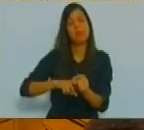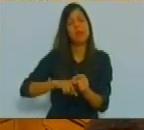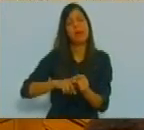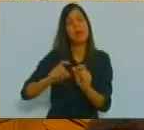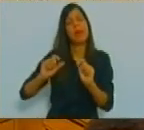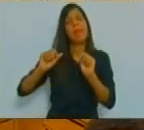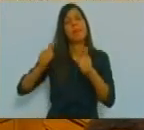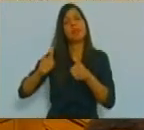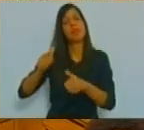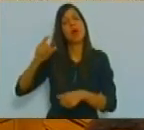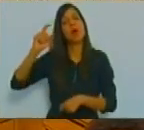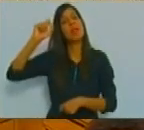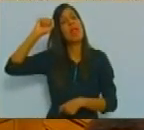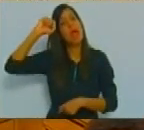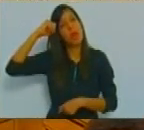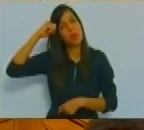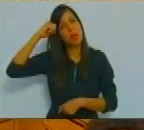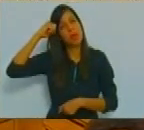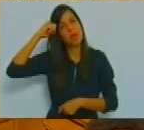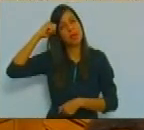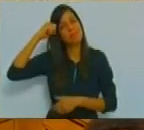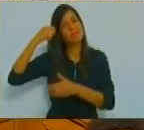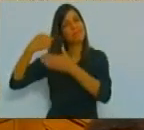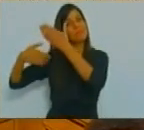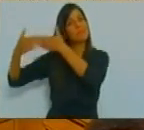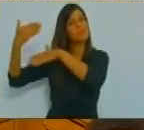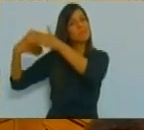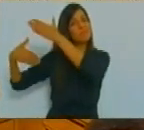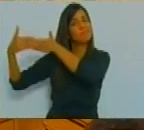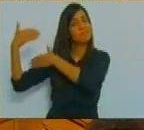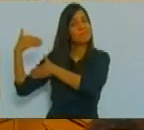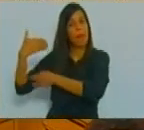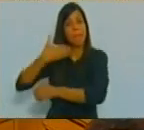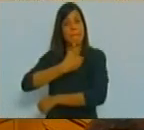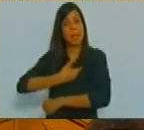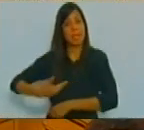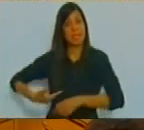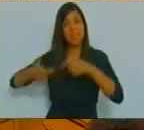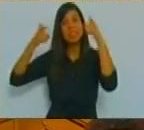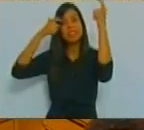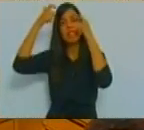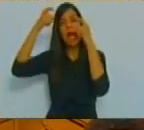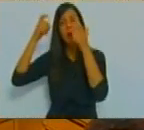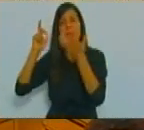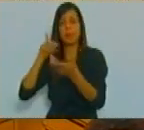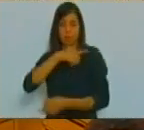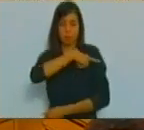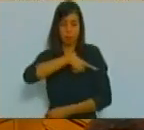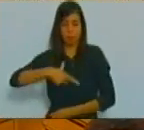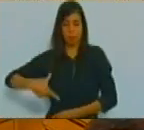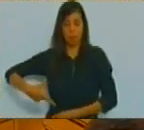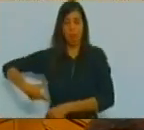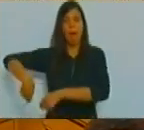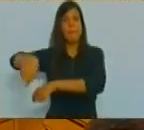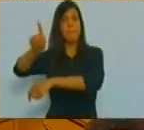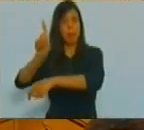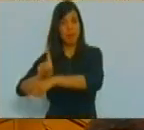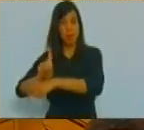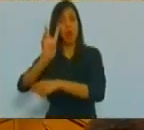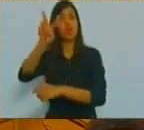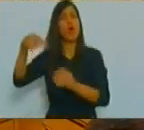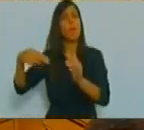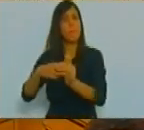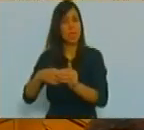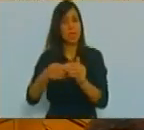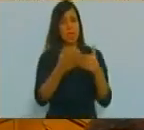recordando el discurso de toma de posesión del presidente chávez en el año 2000 cuando tomó posesión del